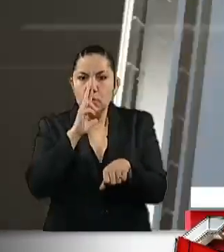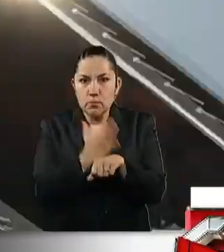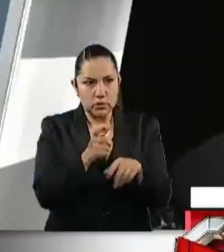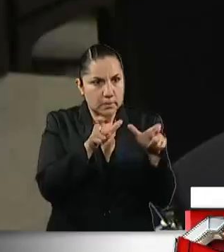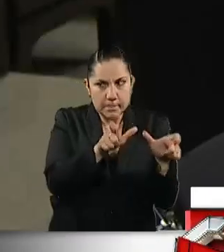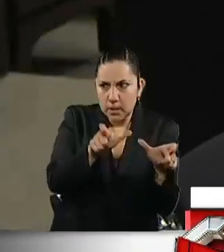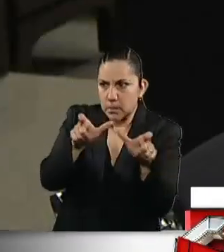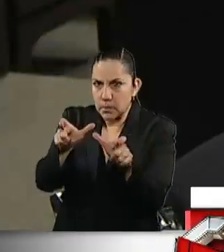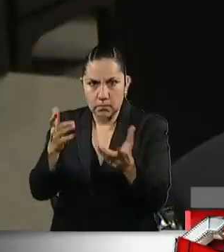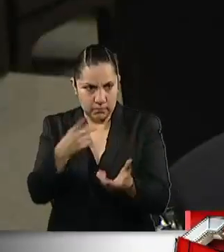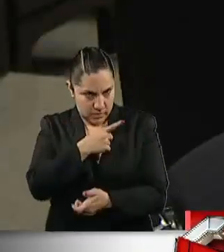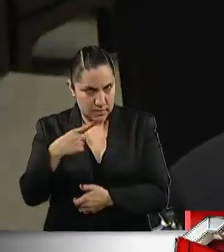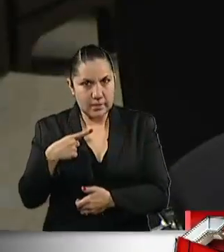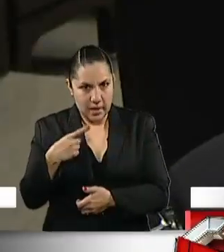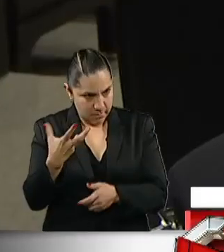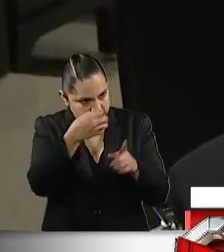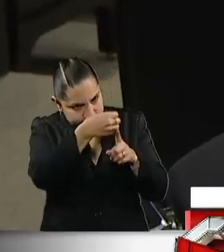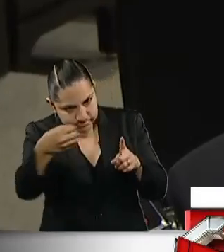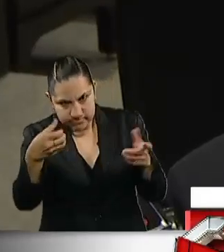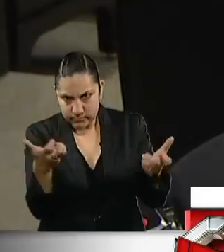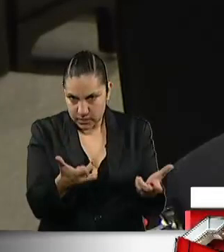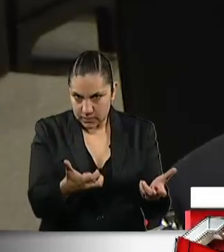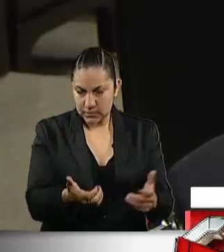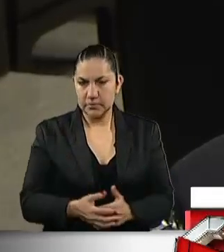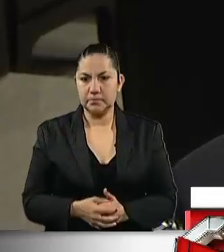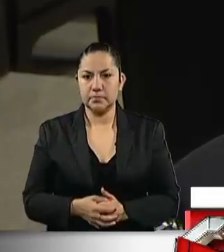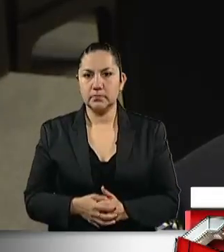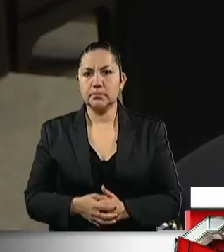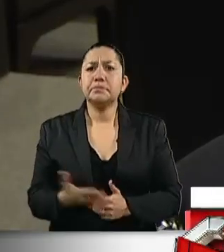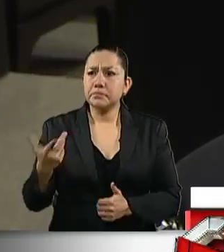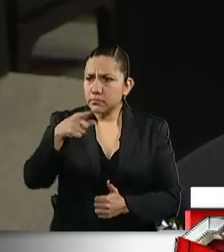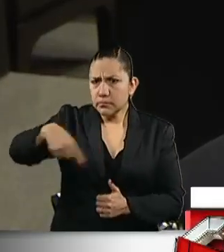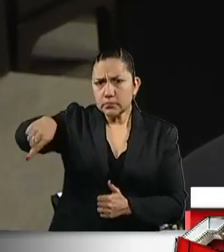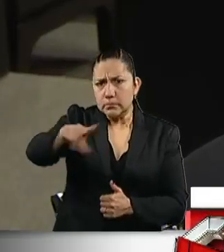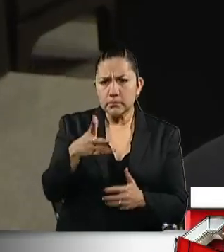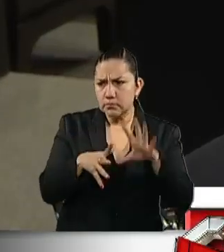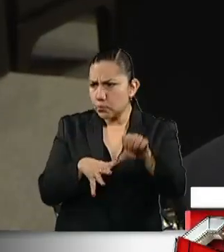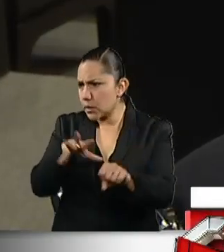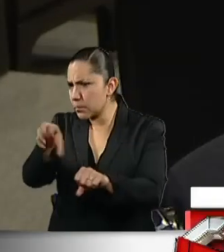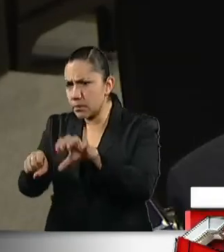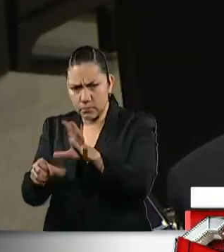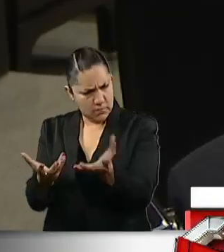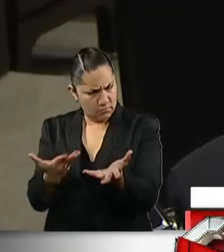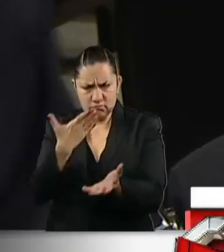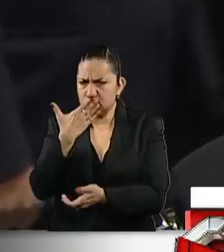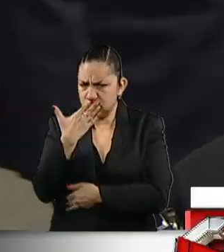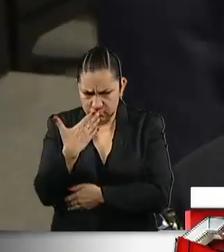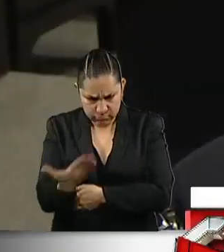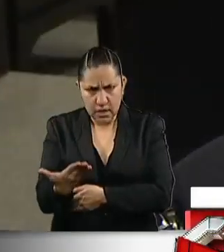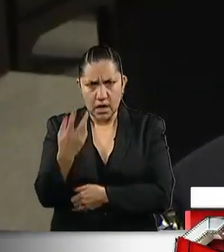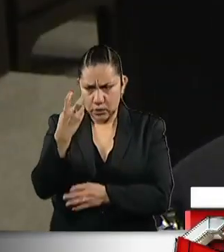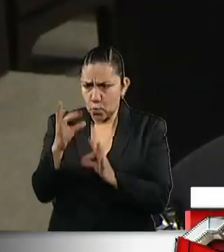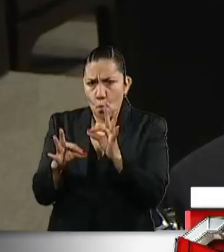seguridad. Hay que reconocer que lo hicieron, pero que finalmente la detención de